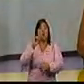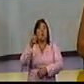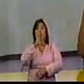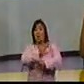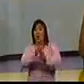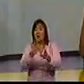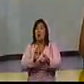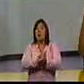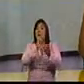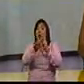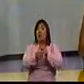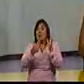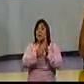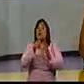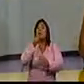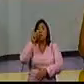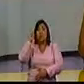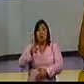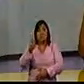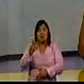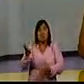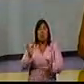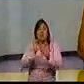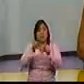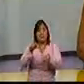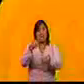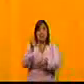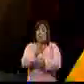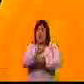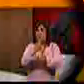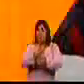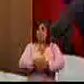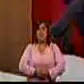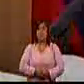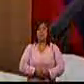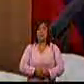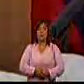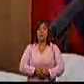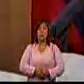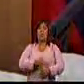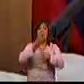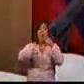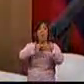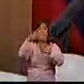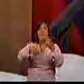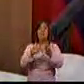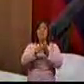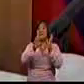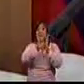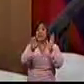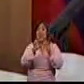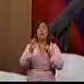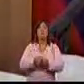únicamente renueven el documento quienes realmente así lo requieran. En las próximas semanas el Registro